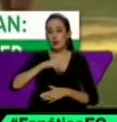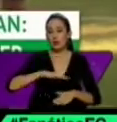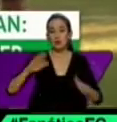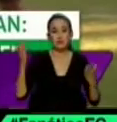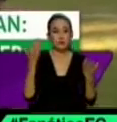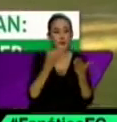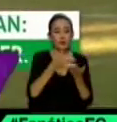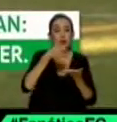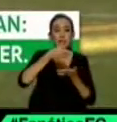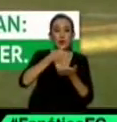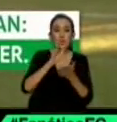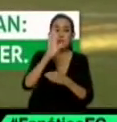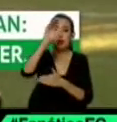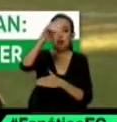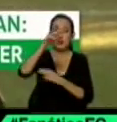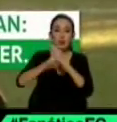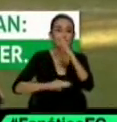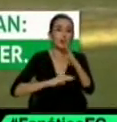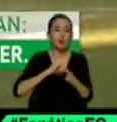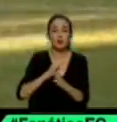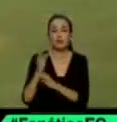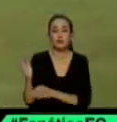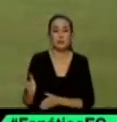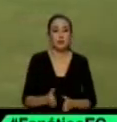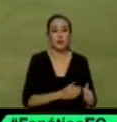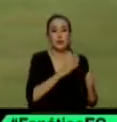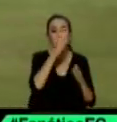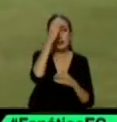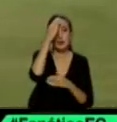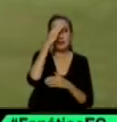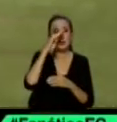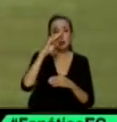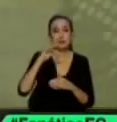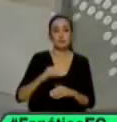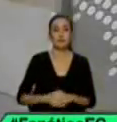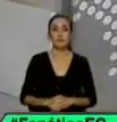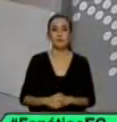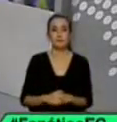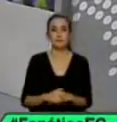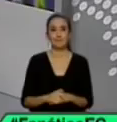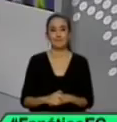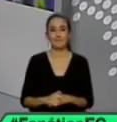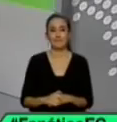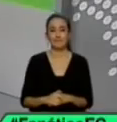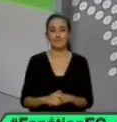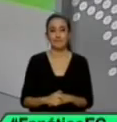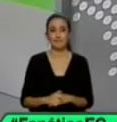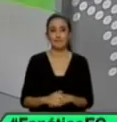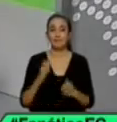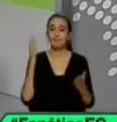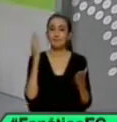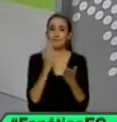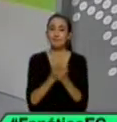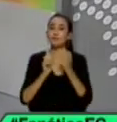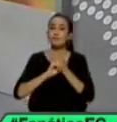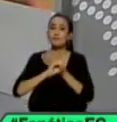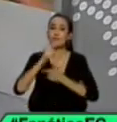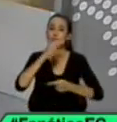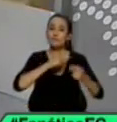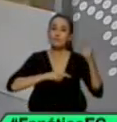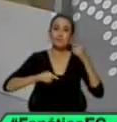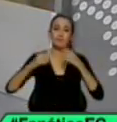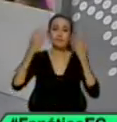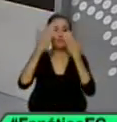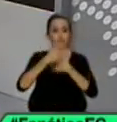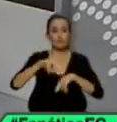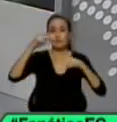Copa del Mundo desarrollada en el país azteca. Momento de hacer una pausa. Cuando regresemos, la recta